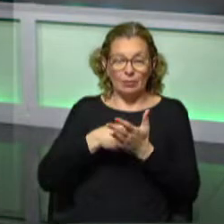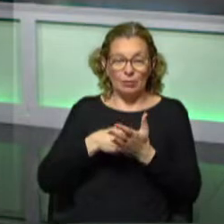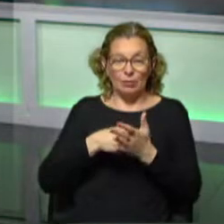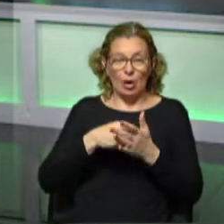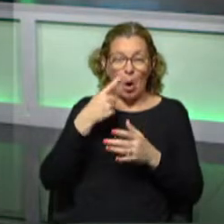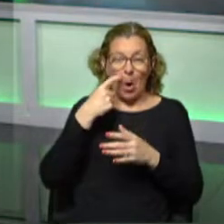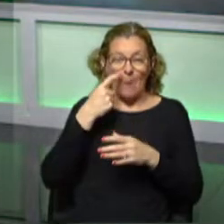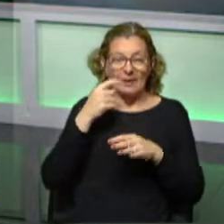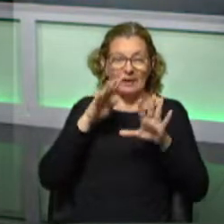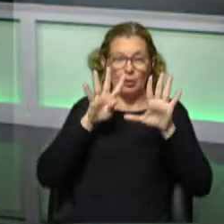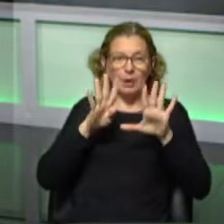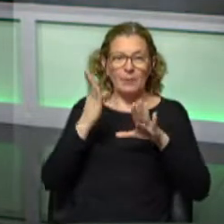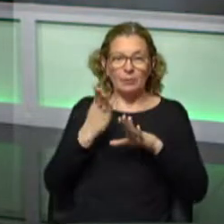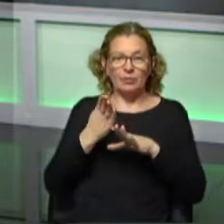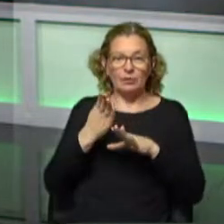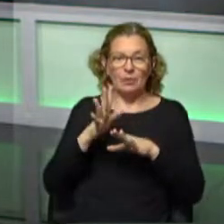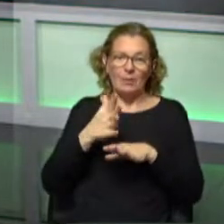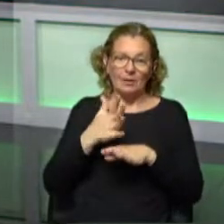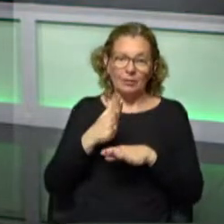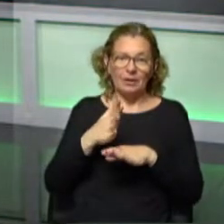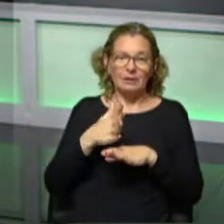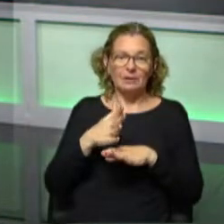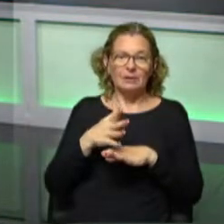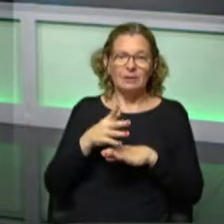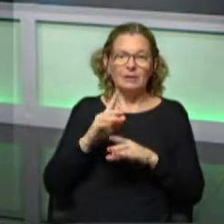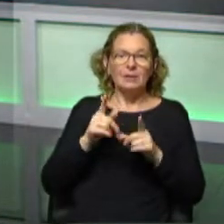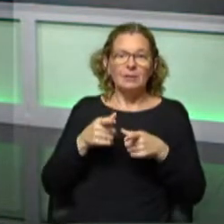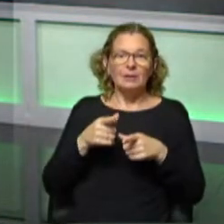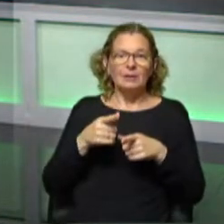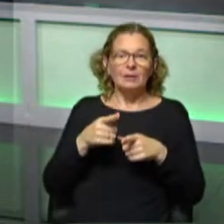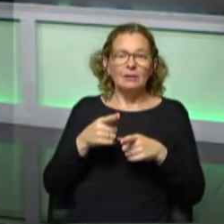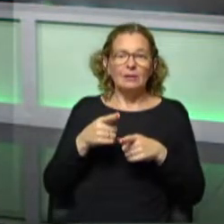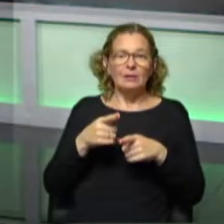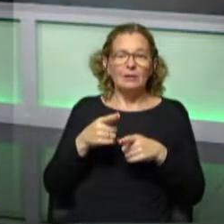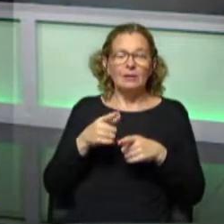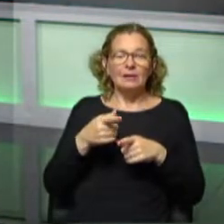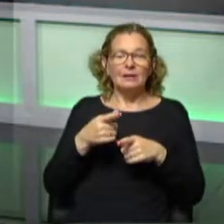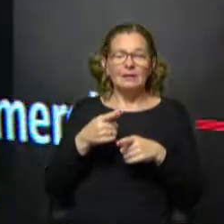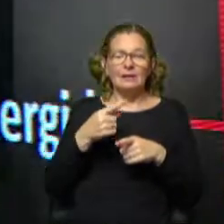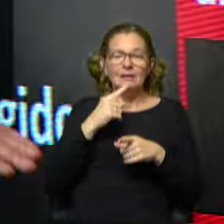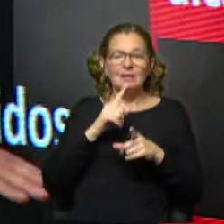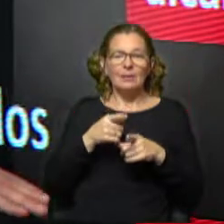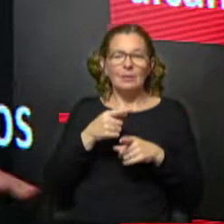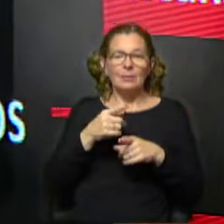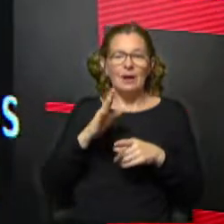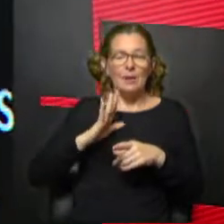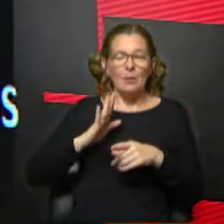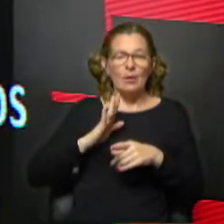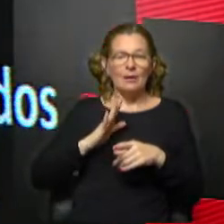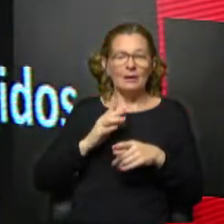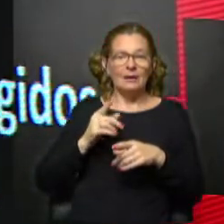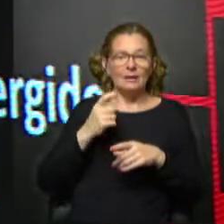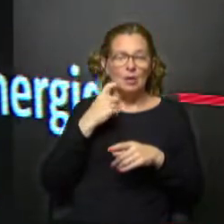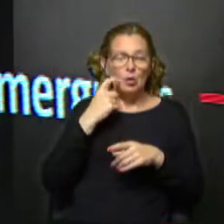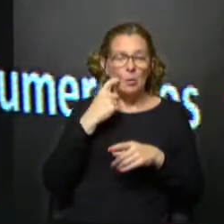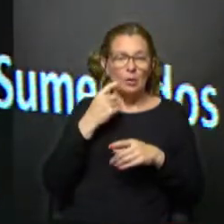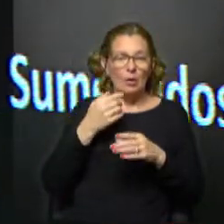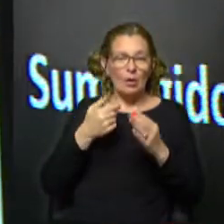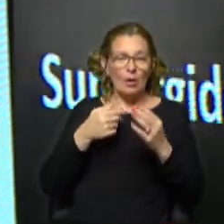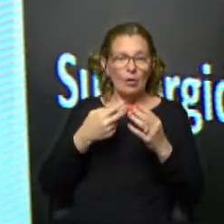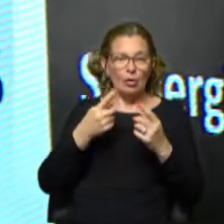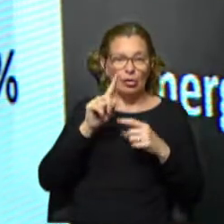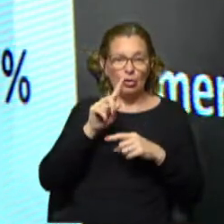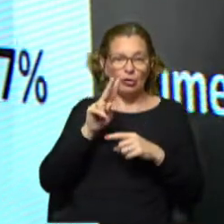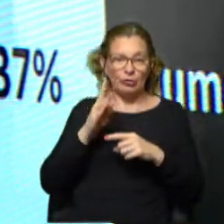9% más o menos por acá sí que justamente percibe menos de 15.000 pesos líquidos y para las mujeres esa cifra asciende al